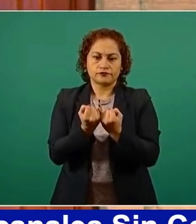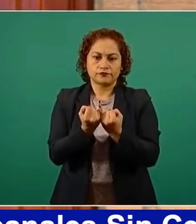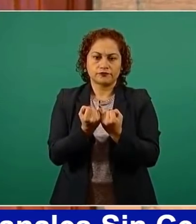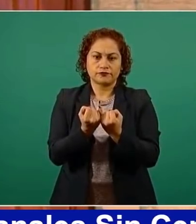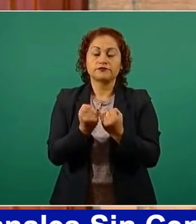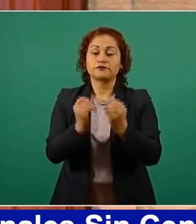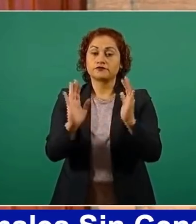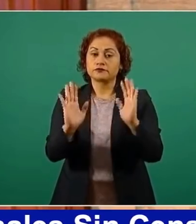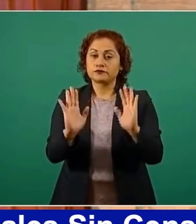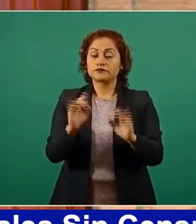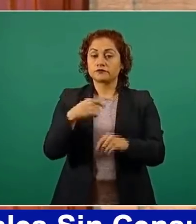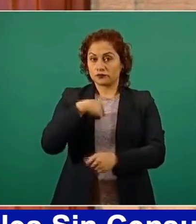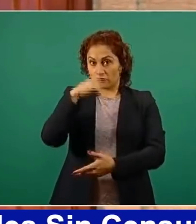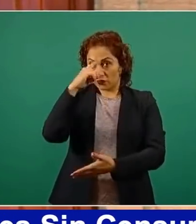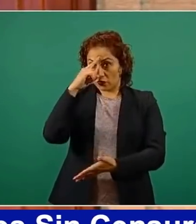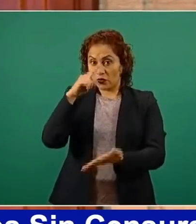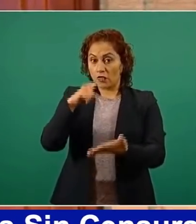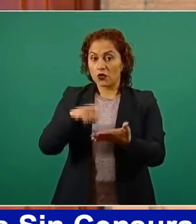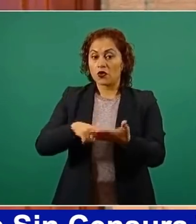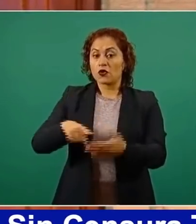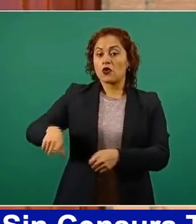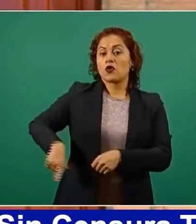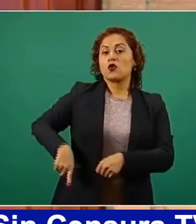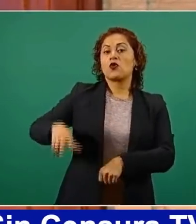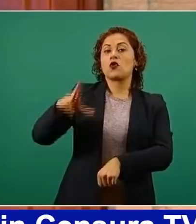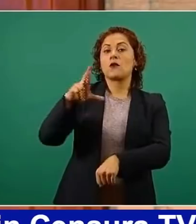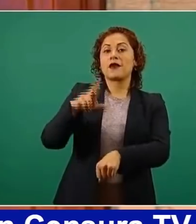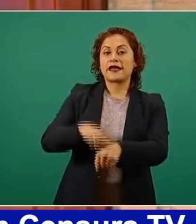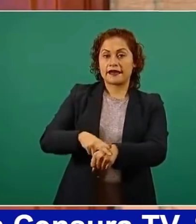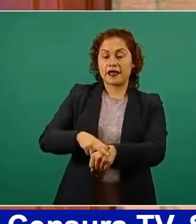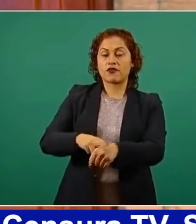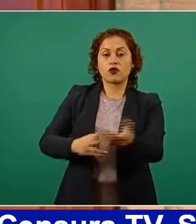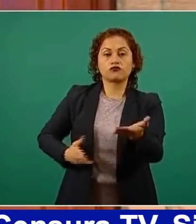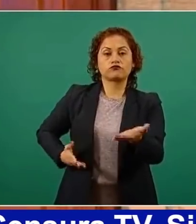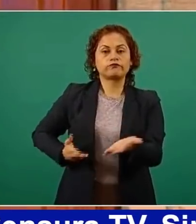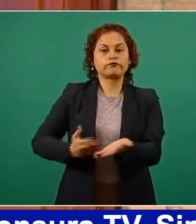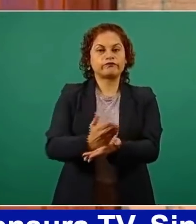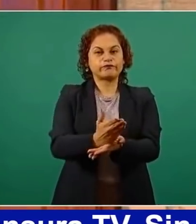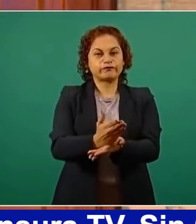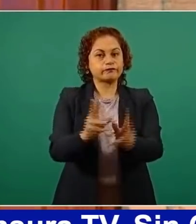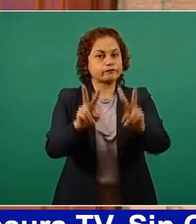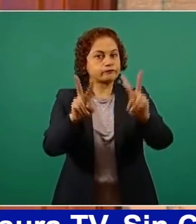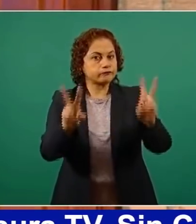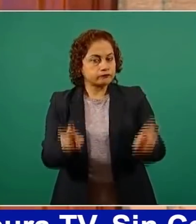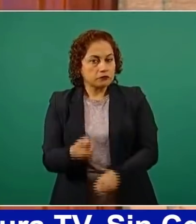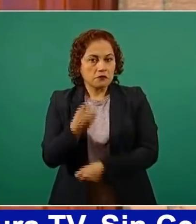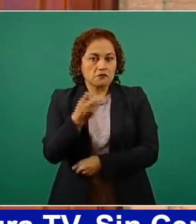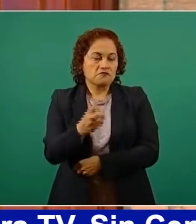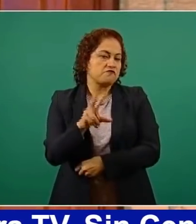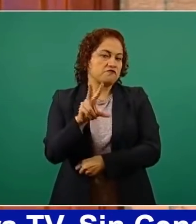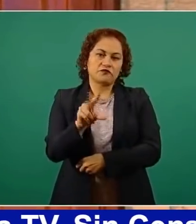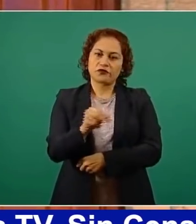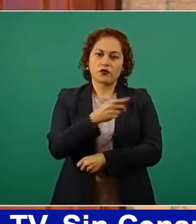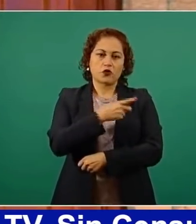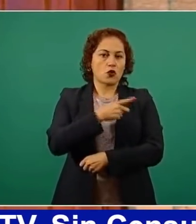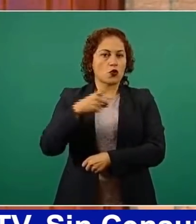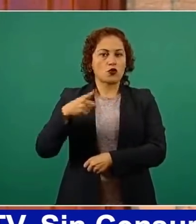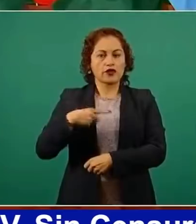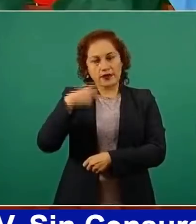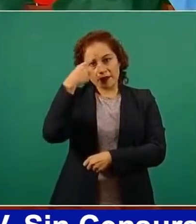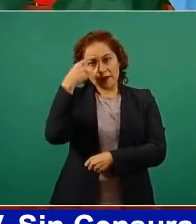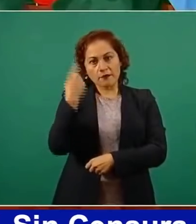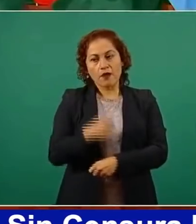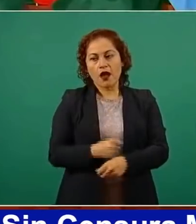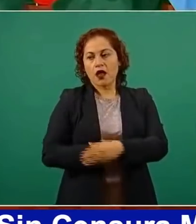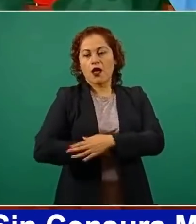no debe de inmiscuirse en buscar un apoyo moral exclusivo